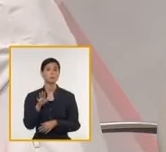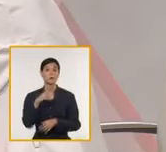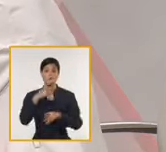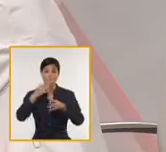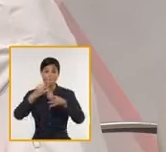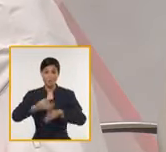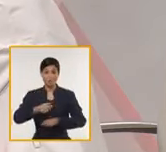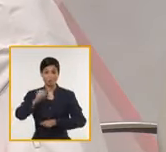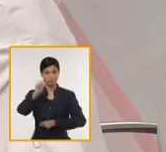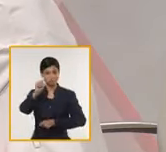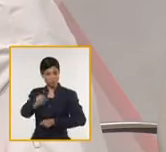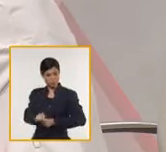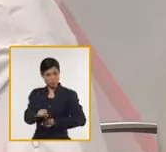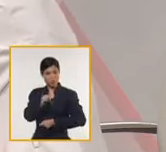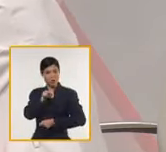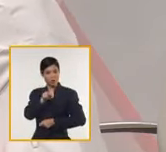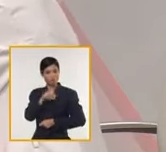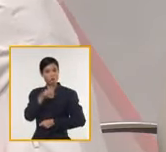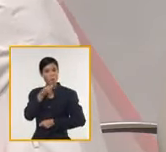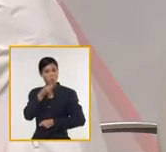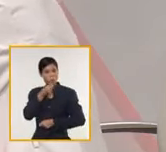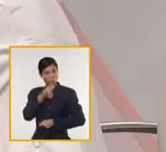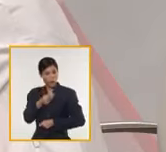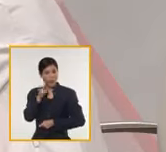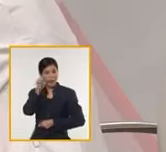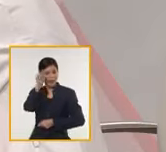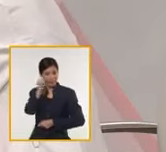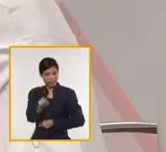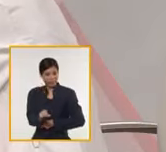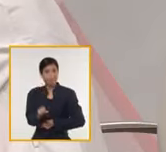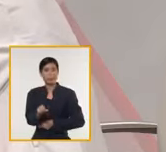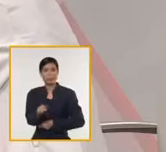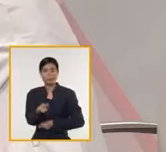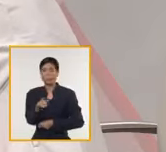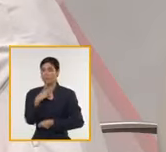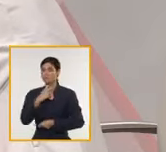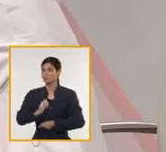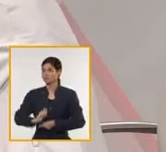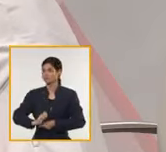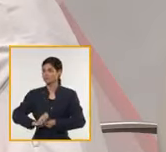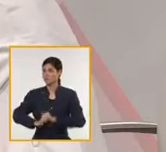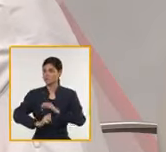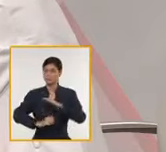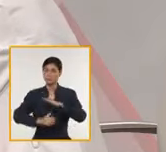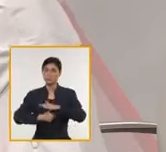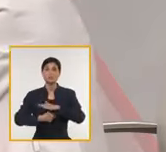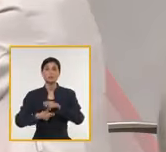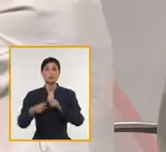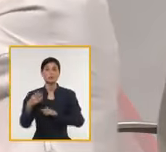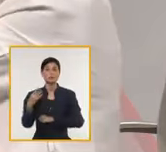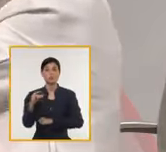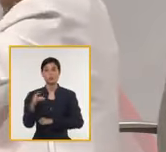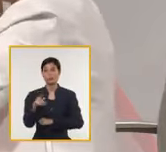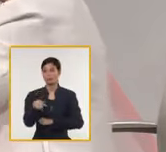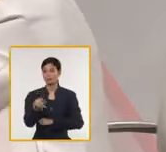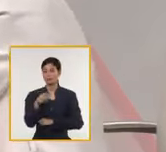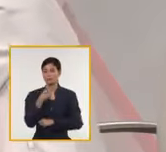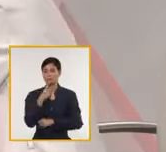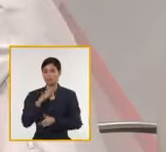representación de la izquierda para optar por la presidencia del país. El poder legislativo quedó